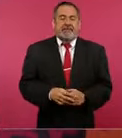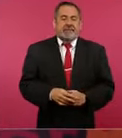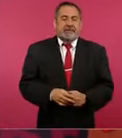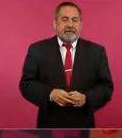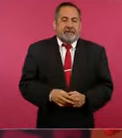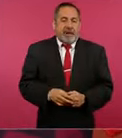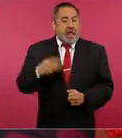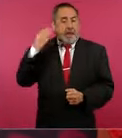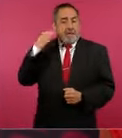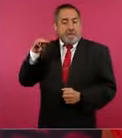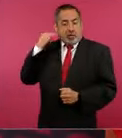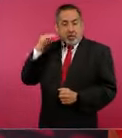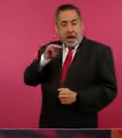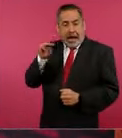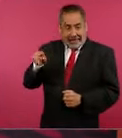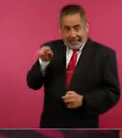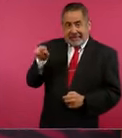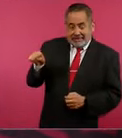Michoacán,